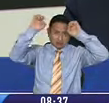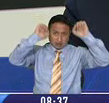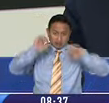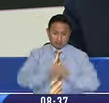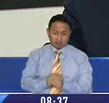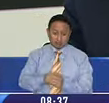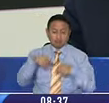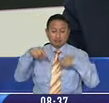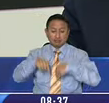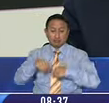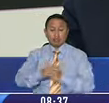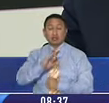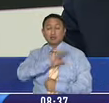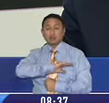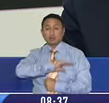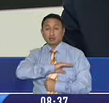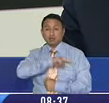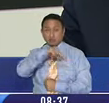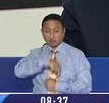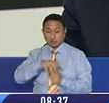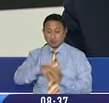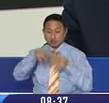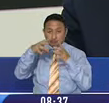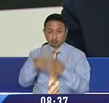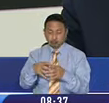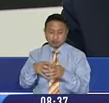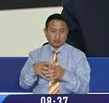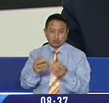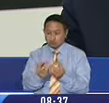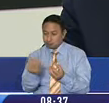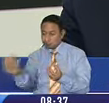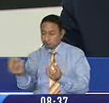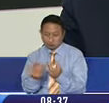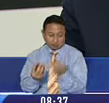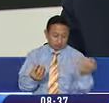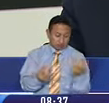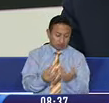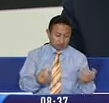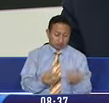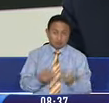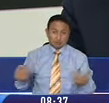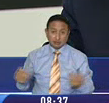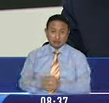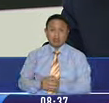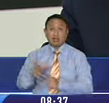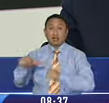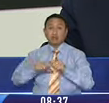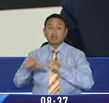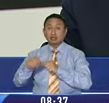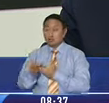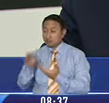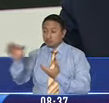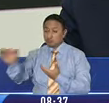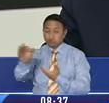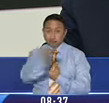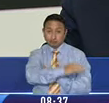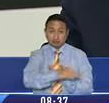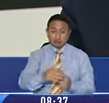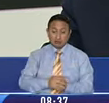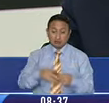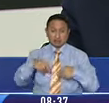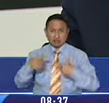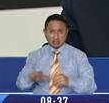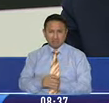la reinstitucionalización del municipio de Quito. Este municipio, con las administraciones zonales, ya hay